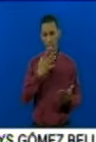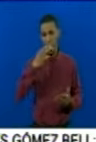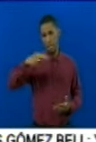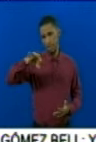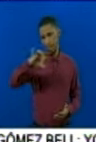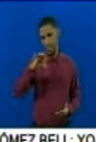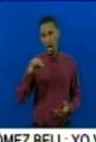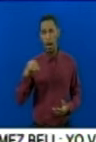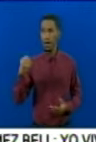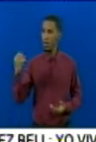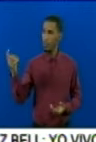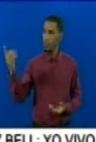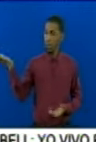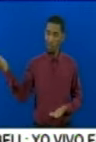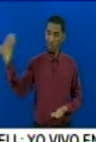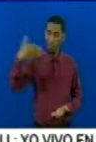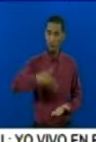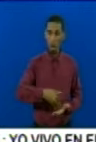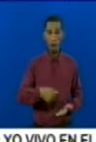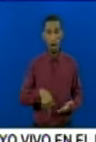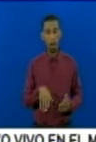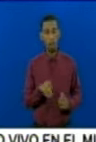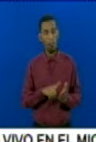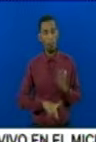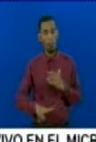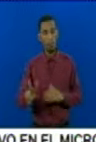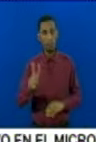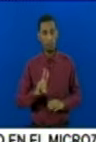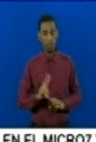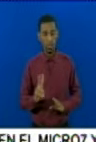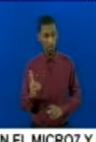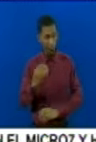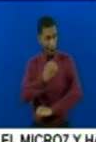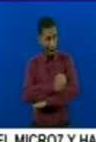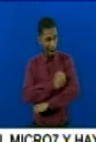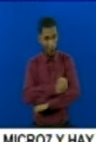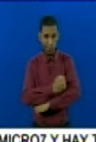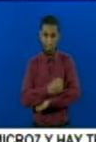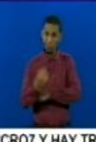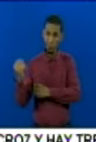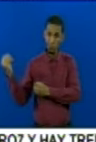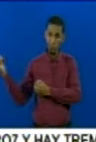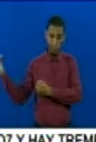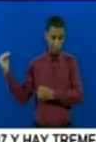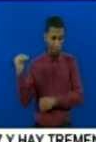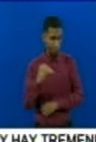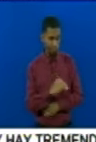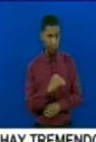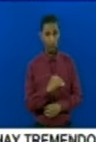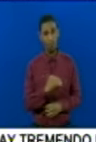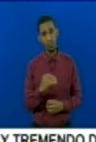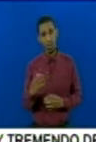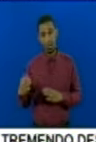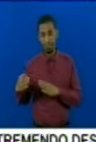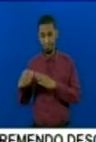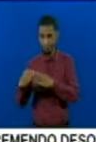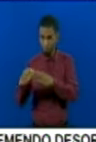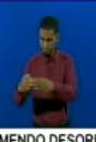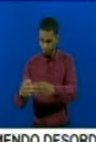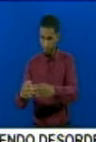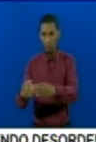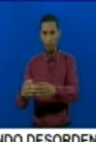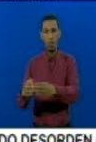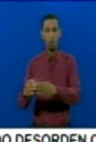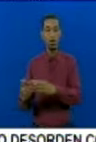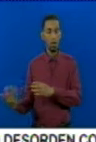que deben arribar a la provincia, y en tanto eso ocurre, es una transportación que por lo general se realiza por vía marítima, en una